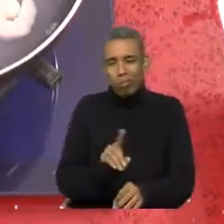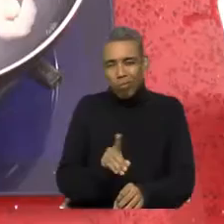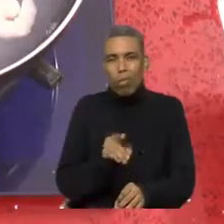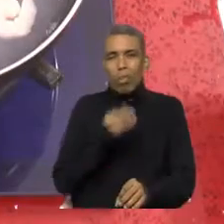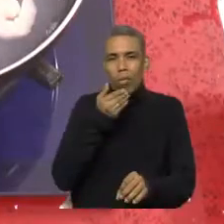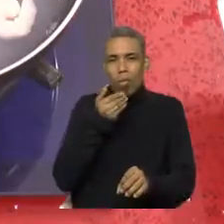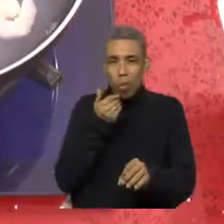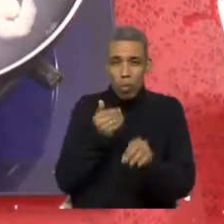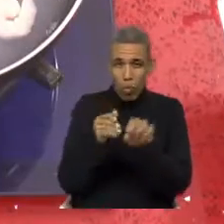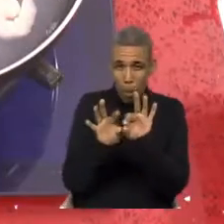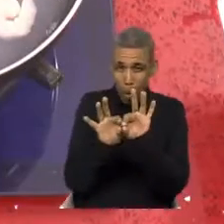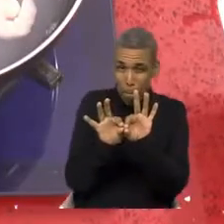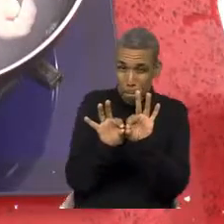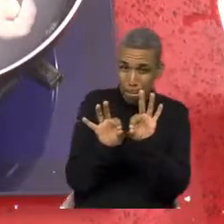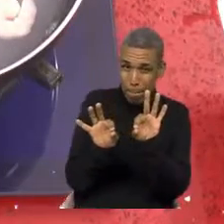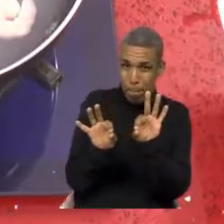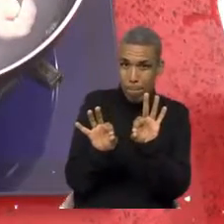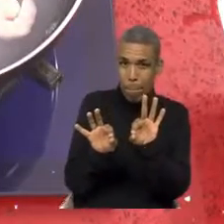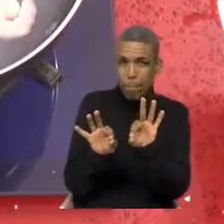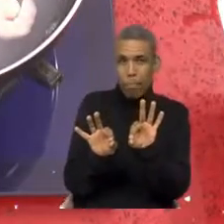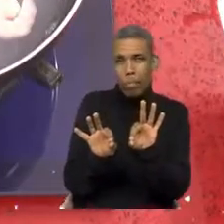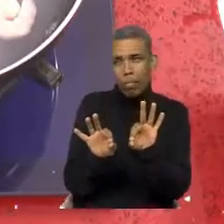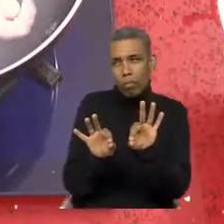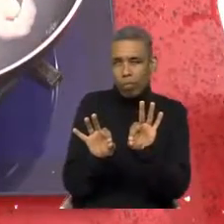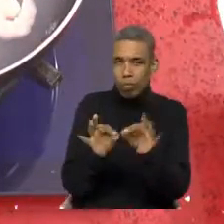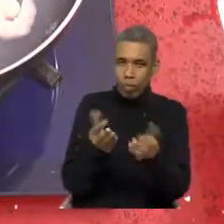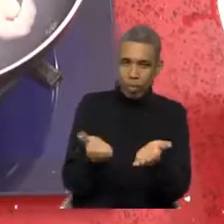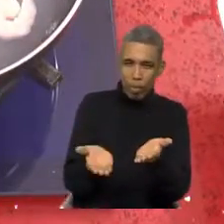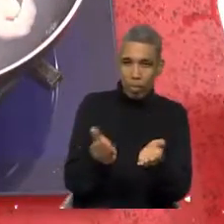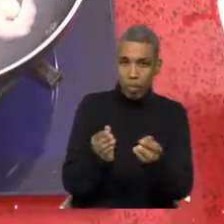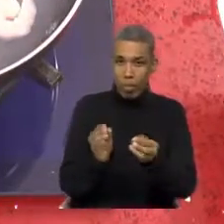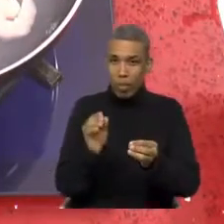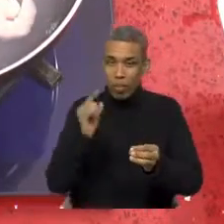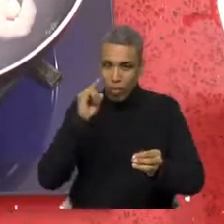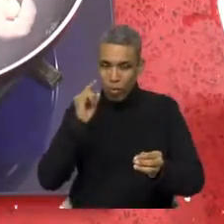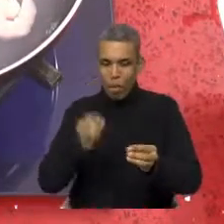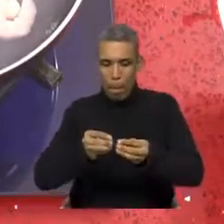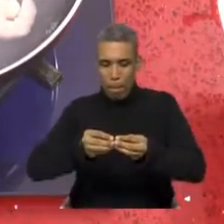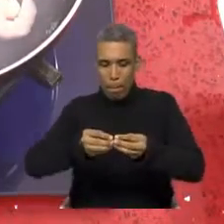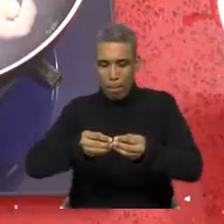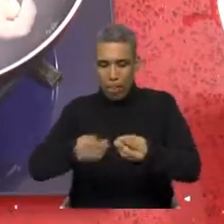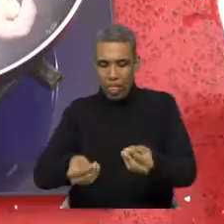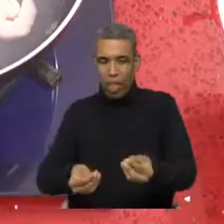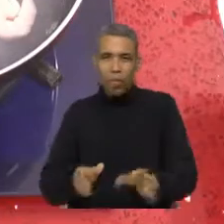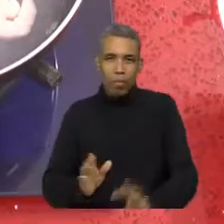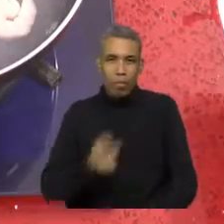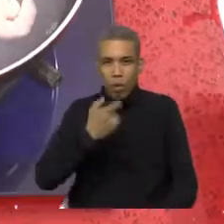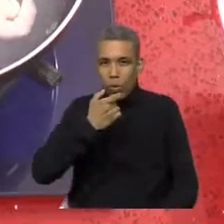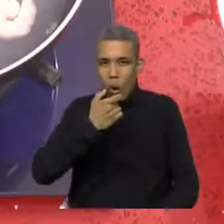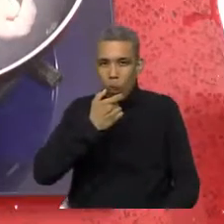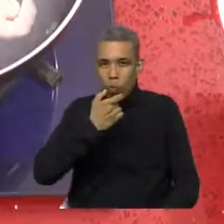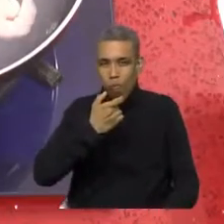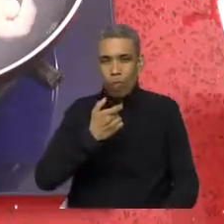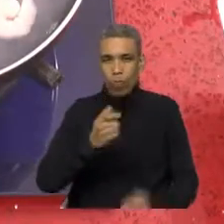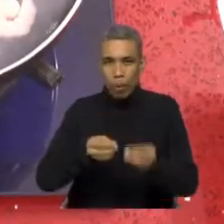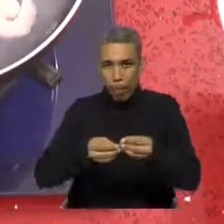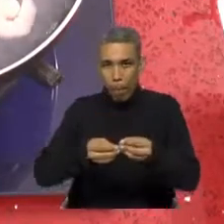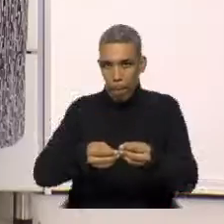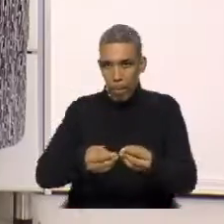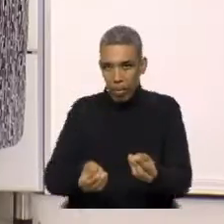a sentir muy, muy grasosas. Entonces la idea es que no queden tan gruesas y no queden tan